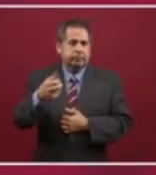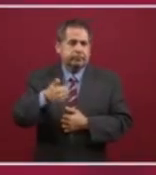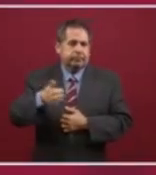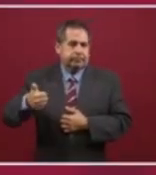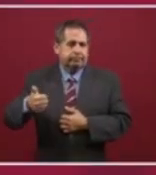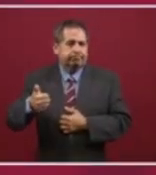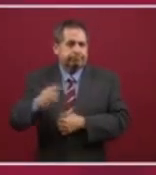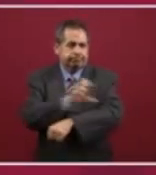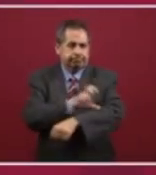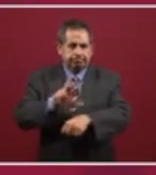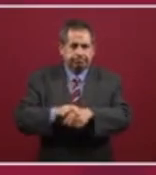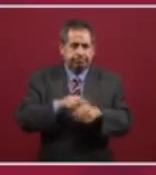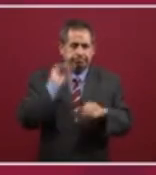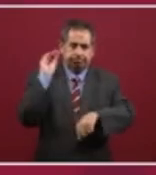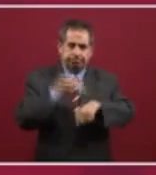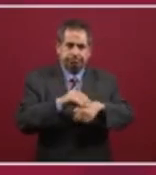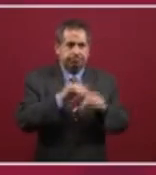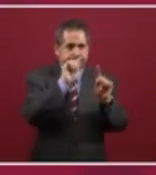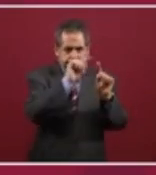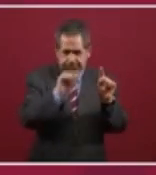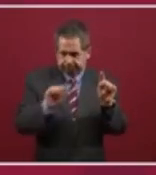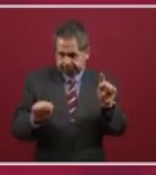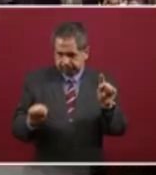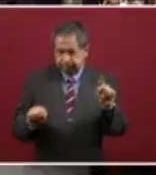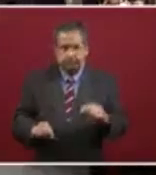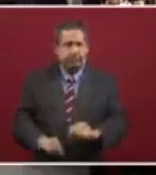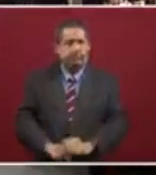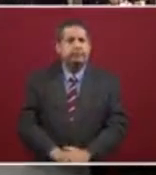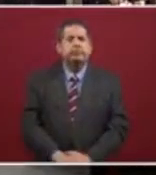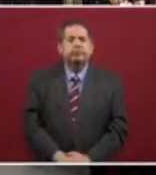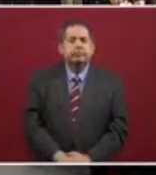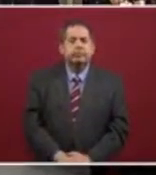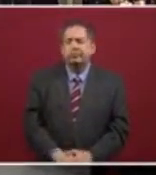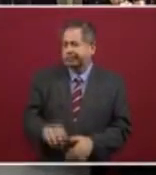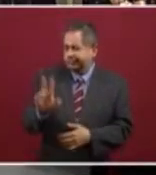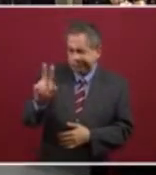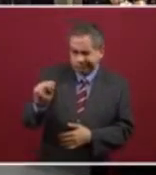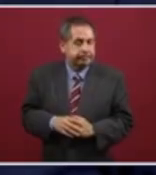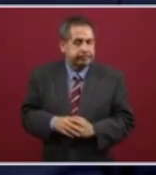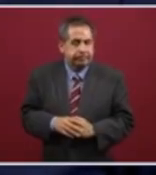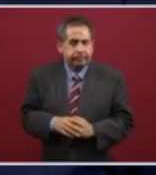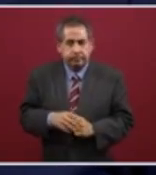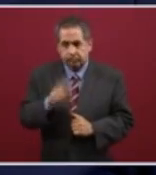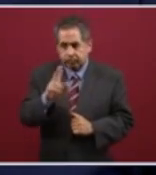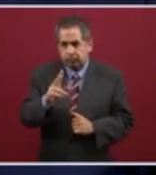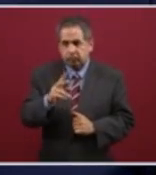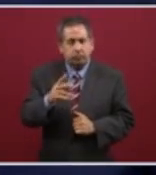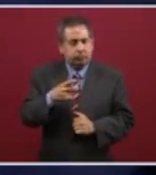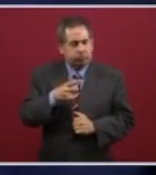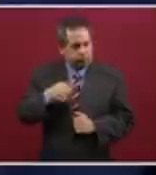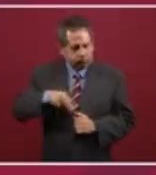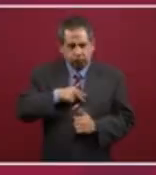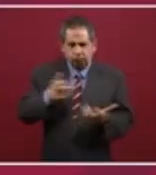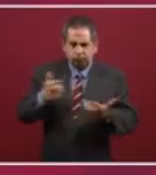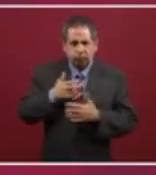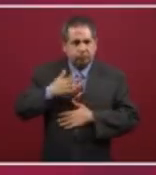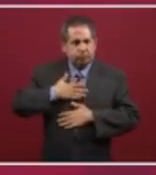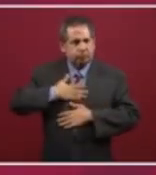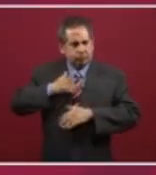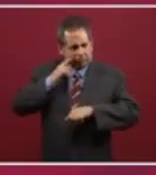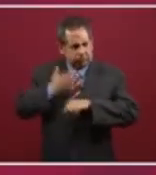266 coordinaciones y señaló que por ley se tiene que frenar el flujo migratorio y estamos haciendo todo lo que nos